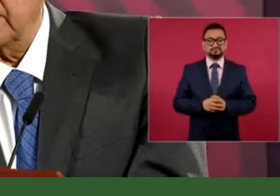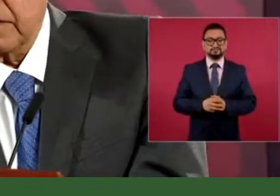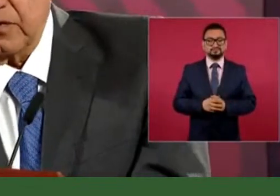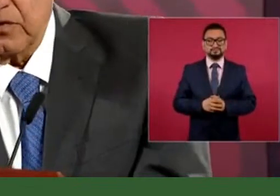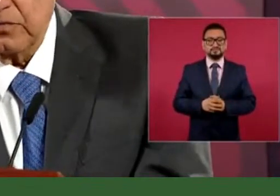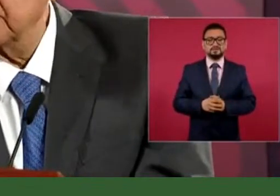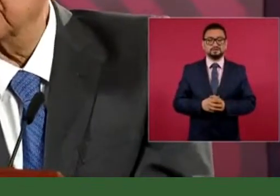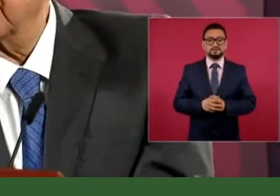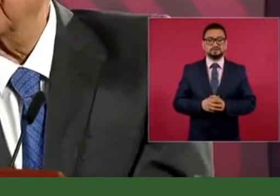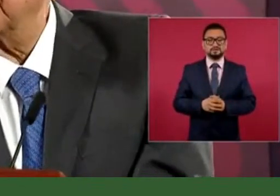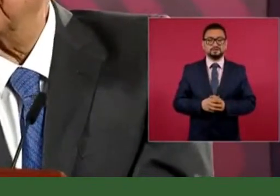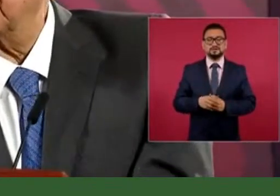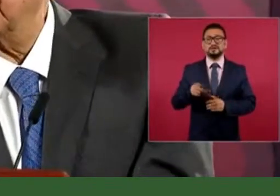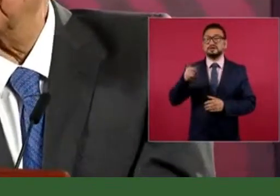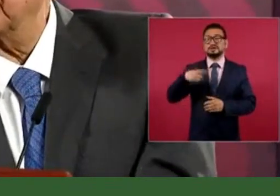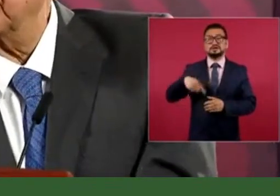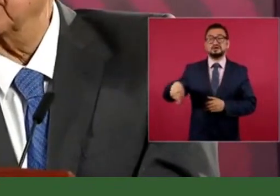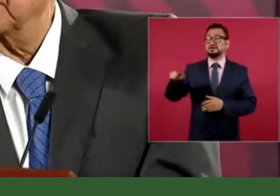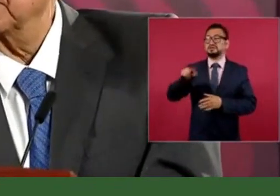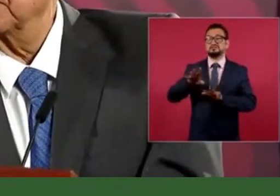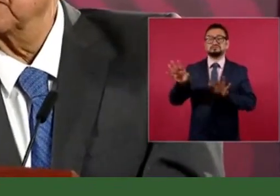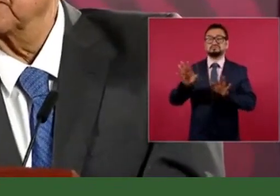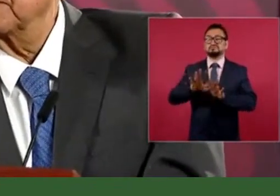les dio un tengan para que aprendan,